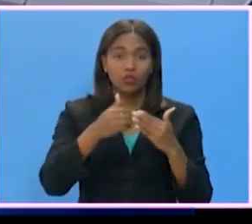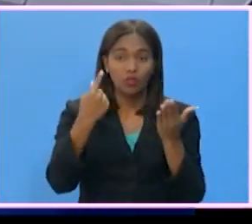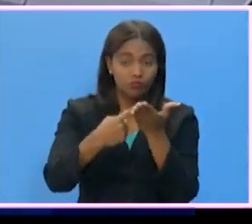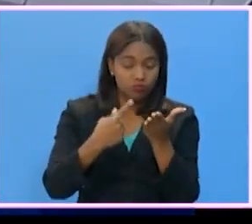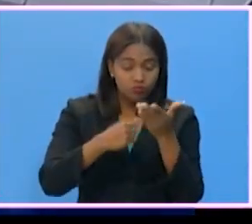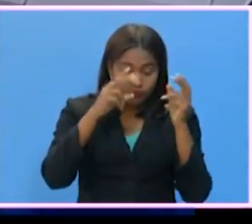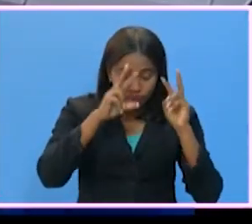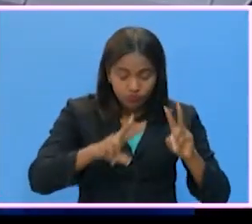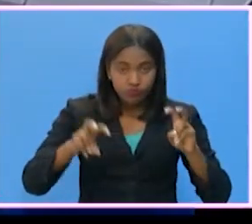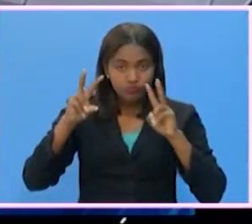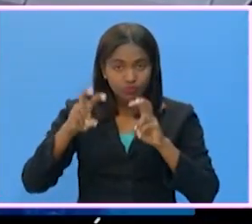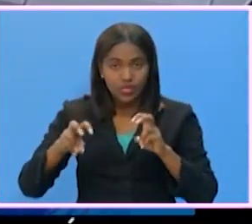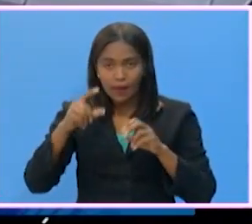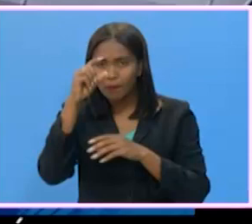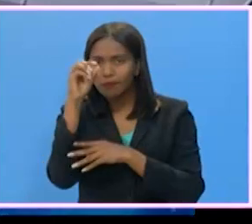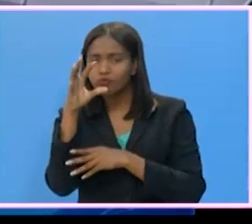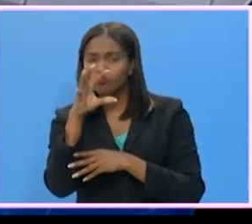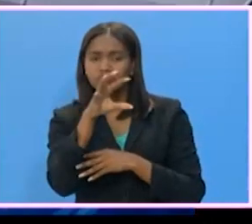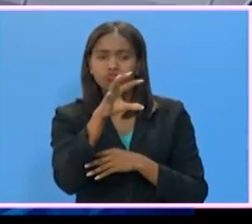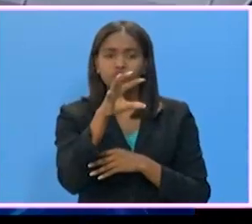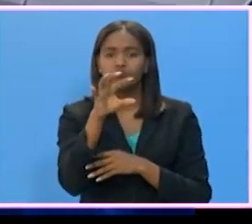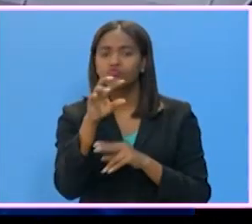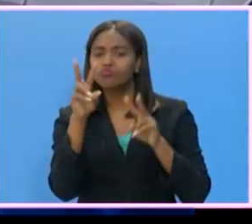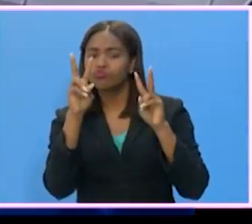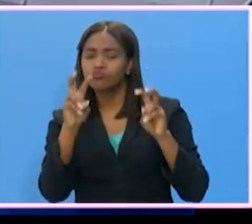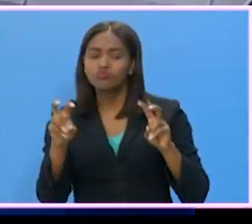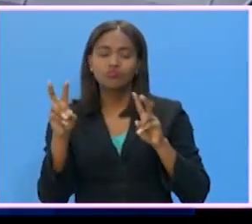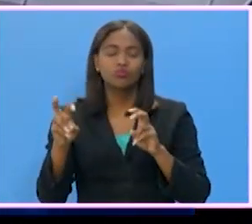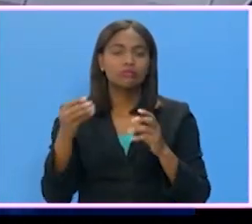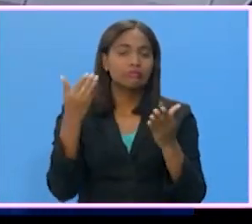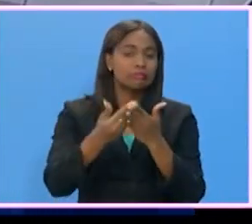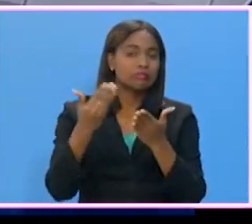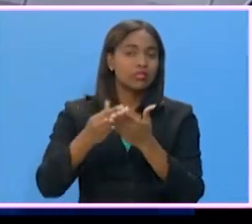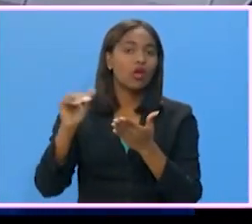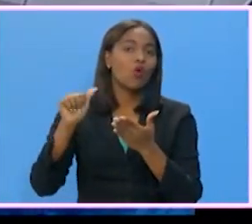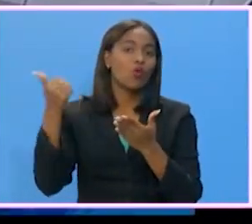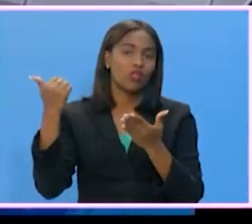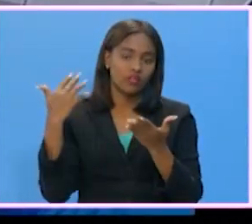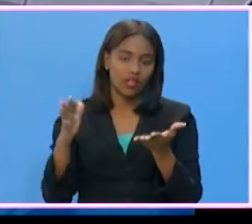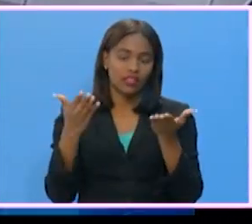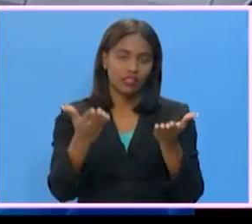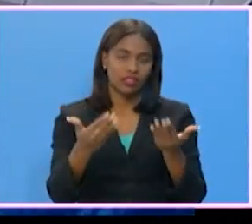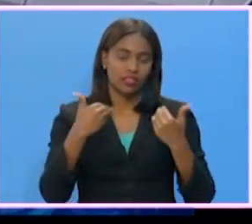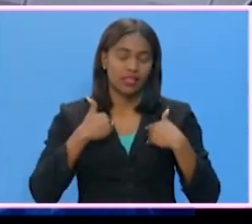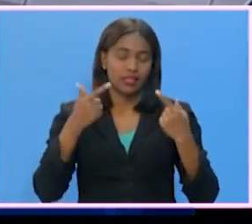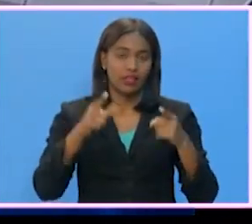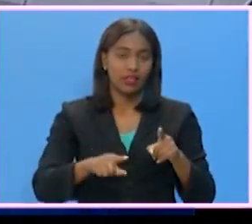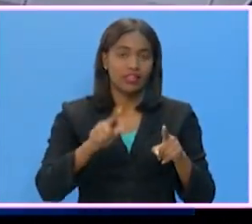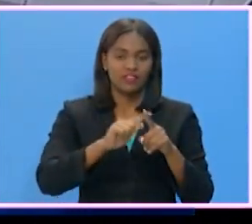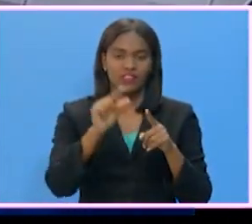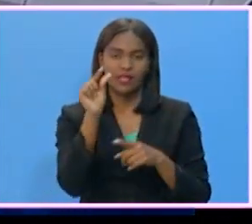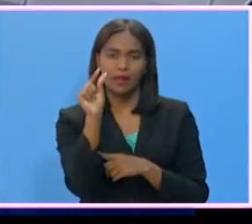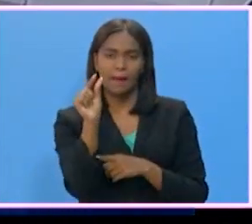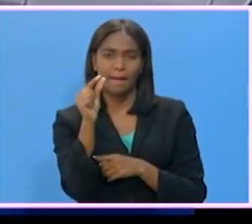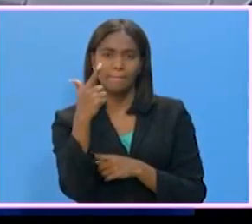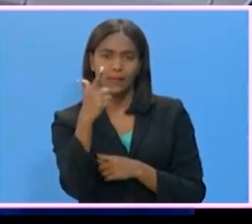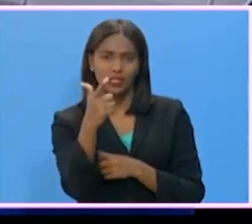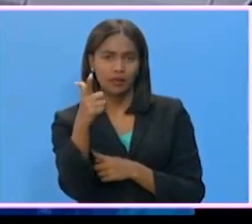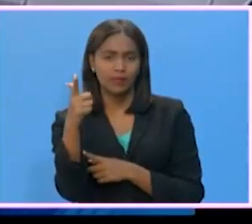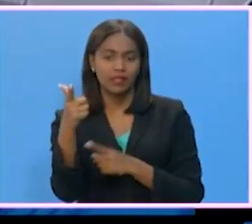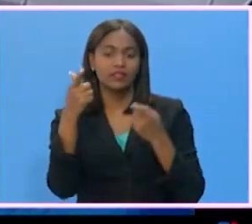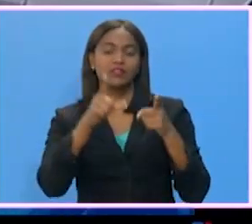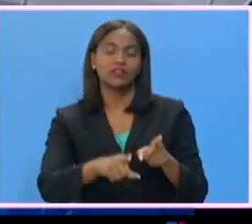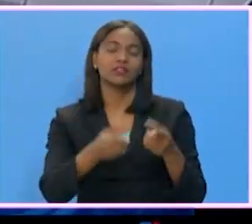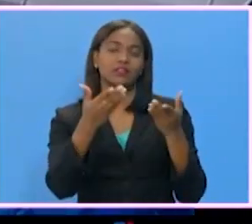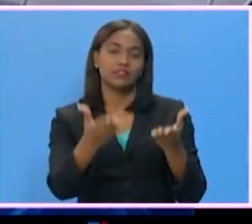levantamientos correspondientes de cámaras y otras evidencias también que fueron recolectadas en la escena, como varios casquillos que están en